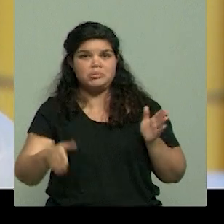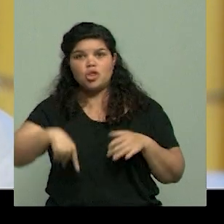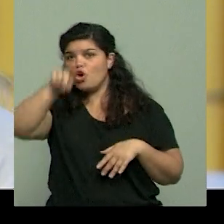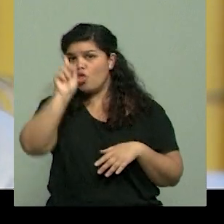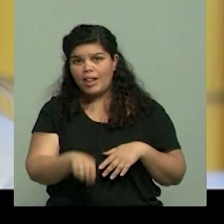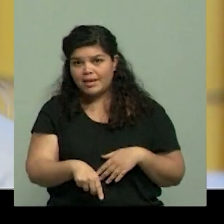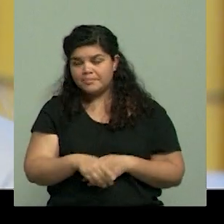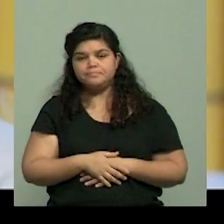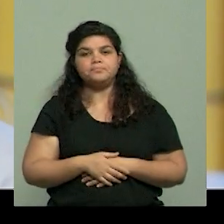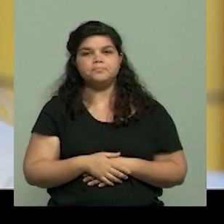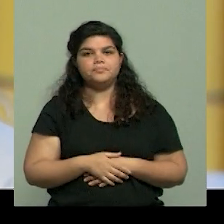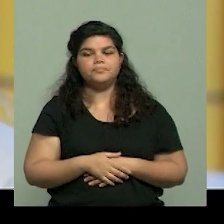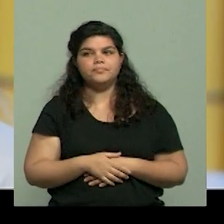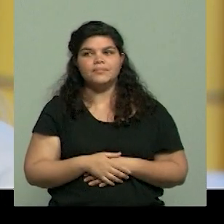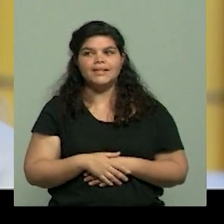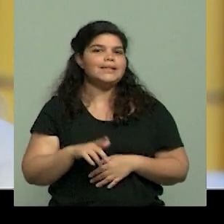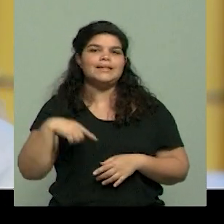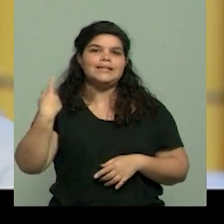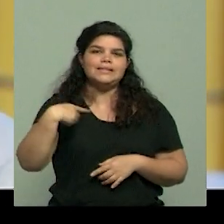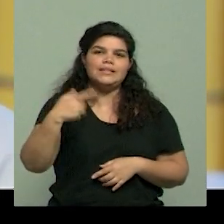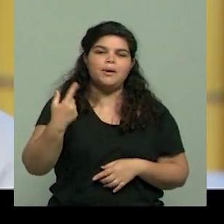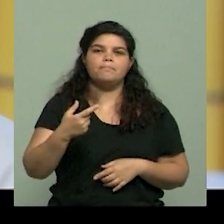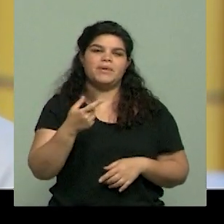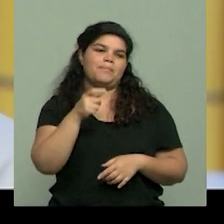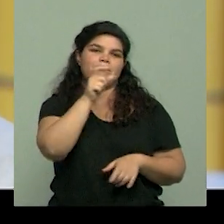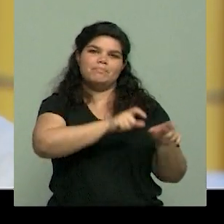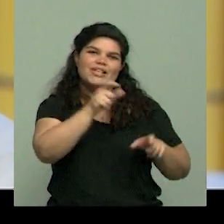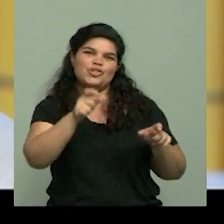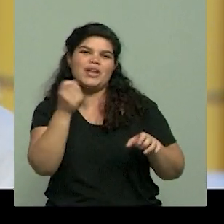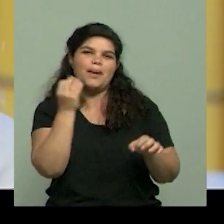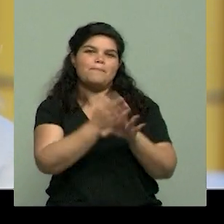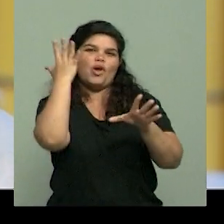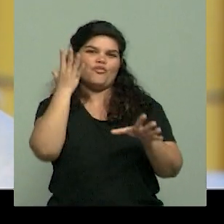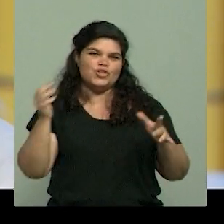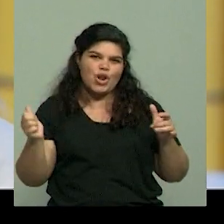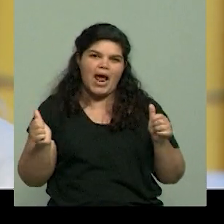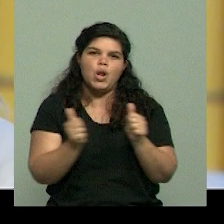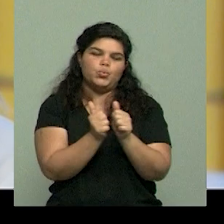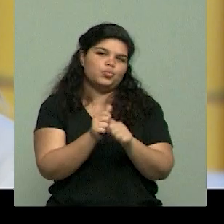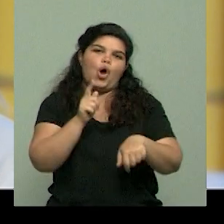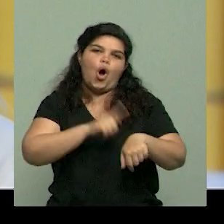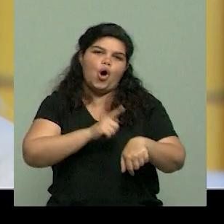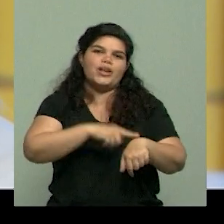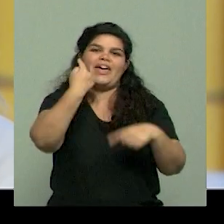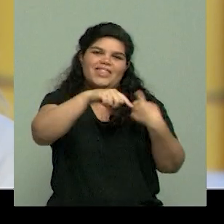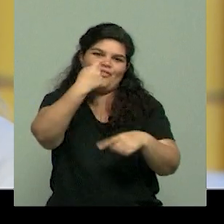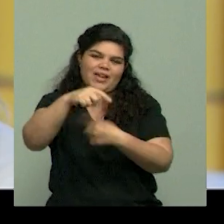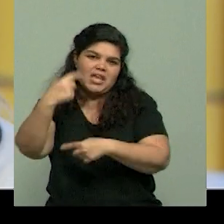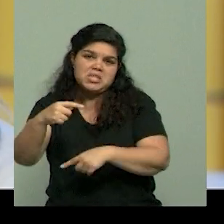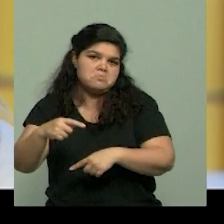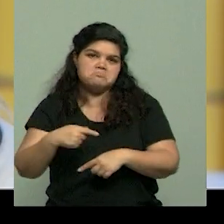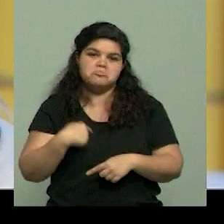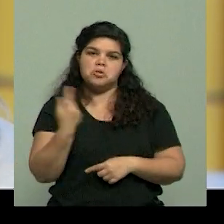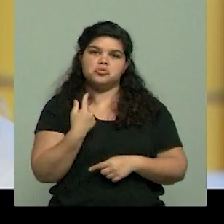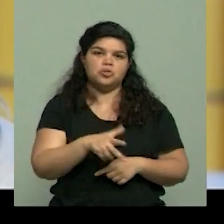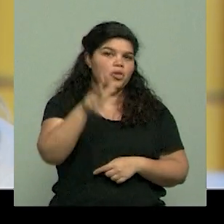Generalmente en todos los horarios hay algún especialista de todas las áreas que se abordan en salud estudiantil, pero estamos de